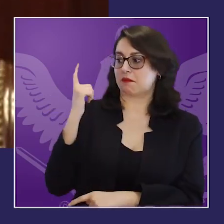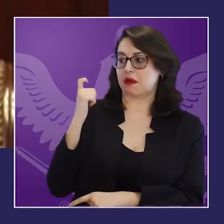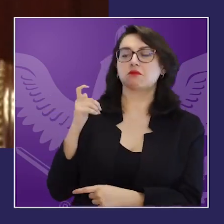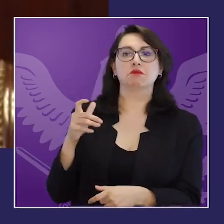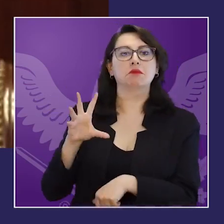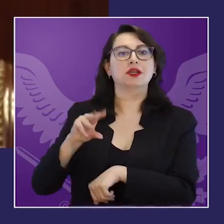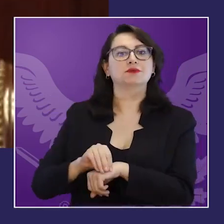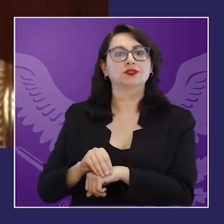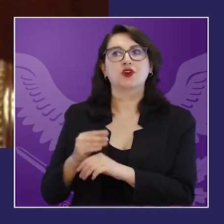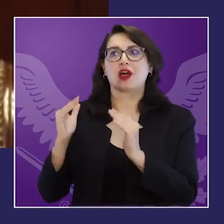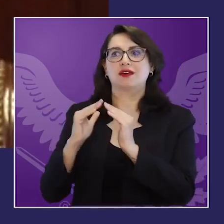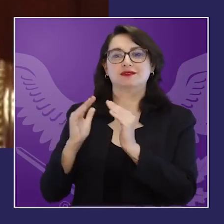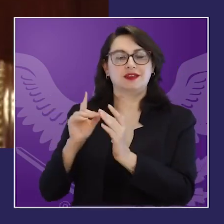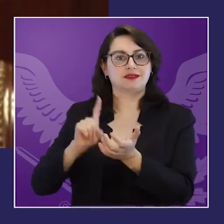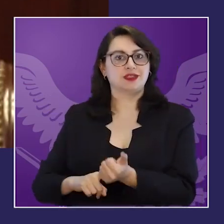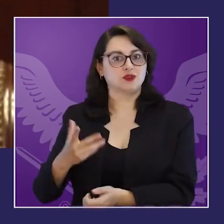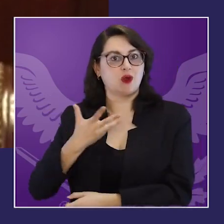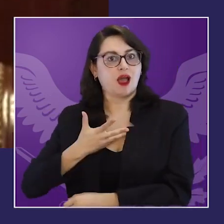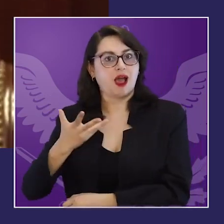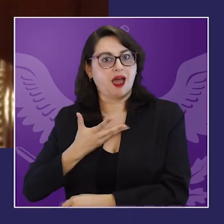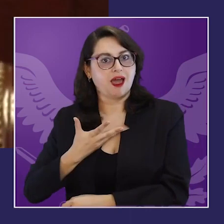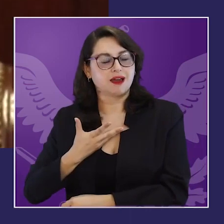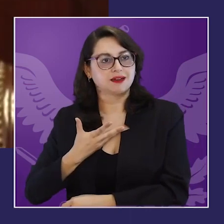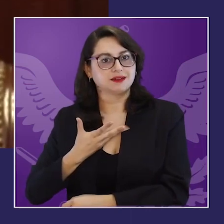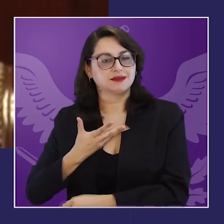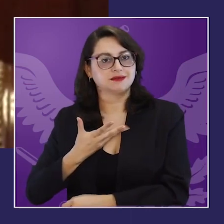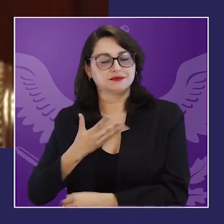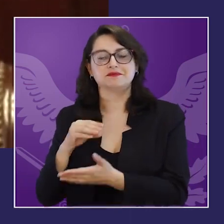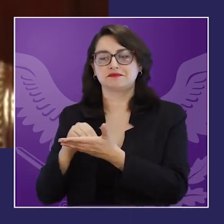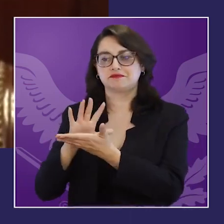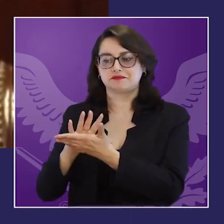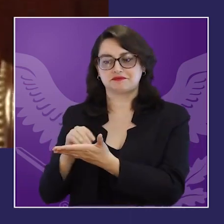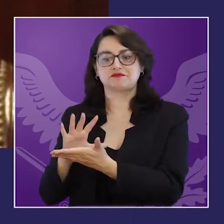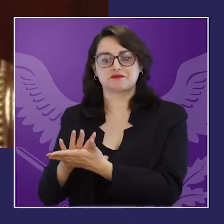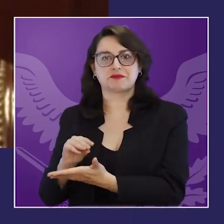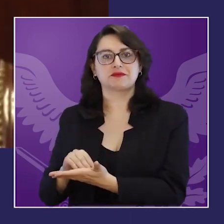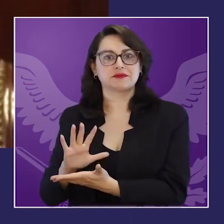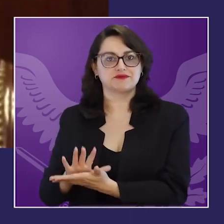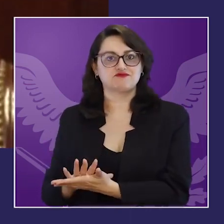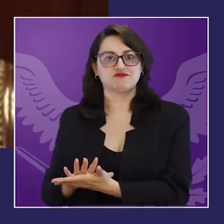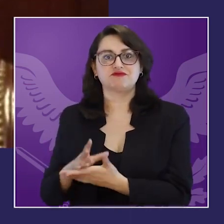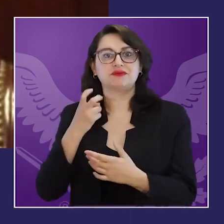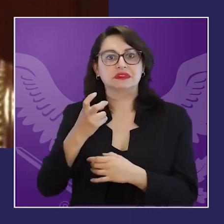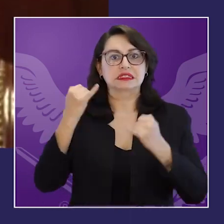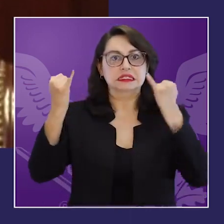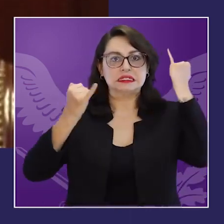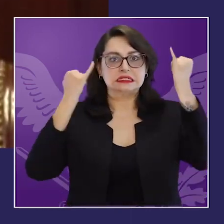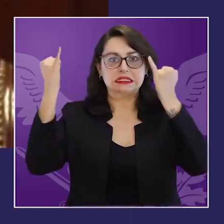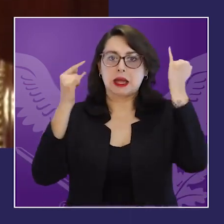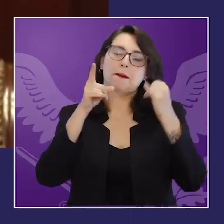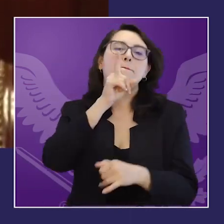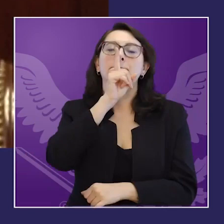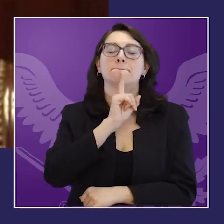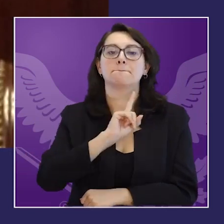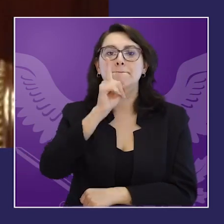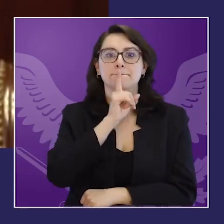armas con las que se matan a las mujeres son armas legales, que las armas con las que se matan a las mujeres son armas domésticas y no armas de fuego.